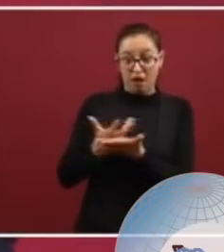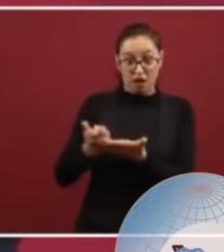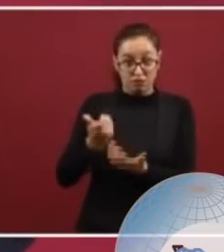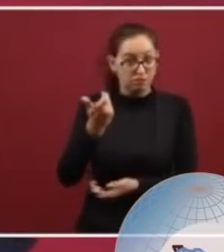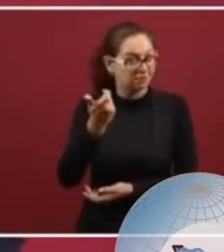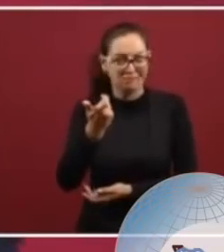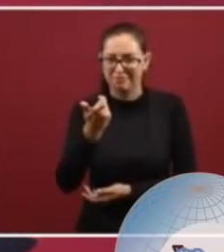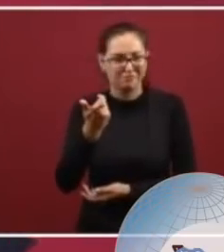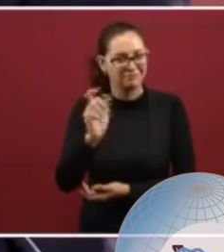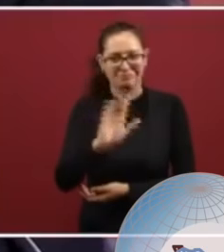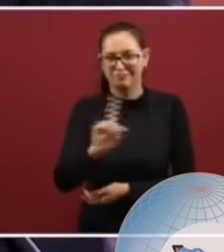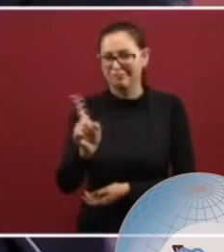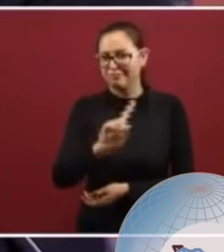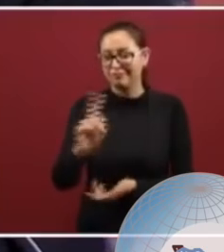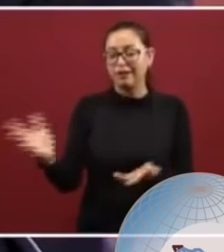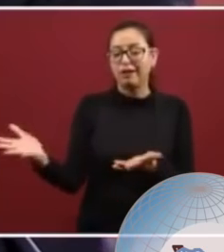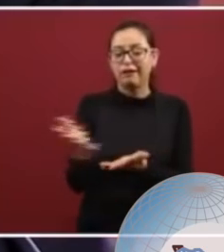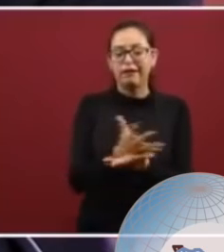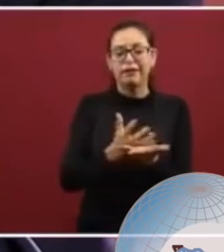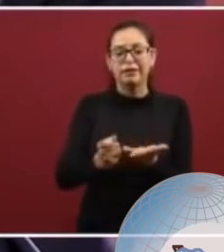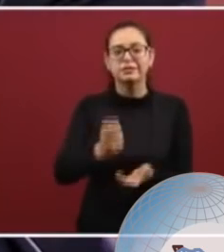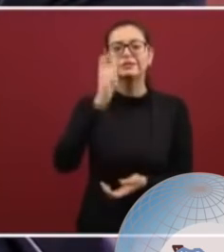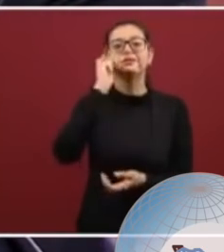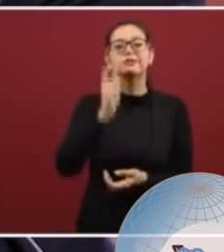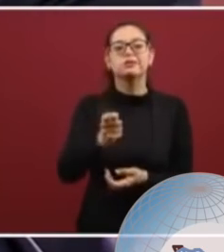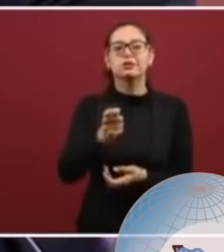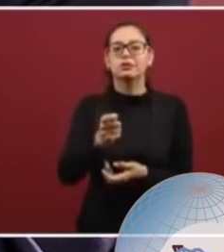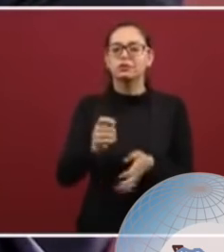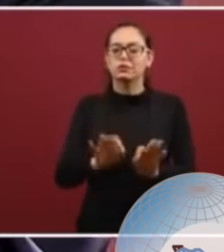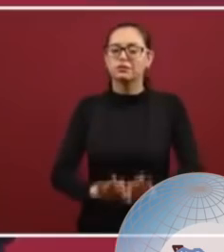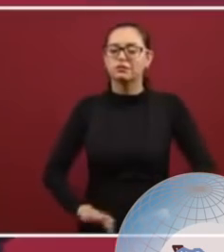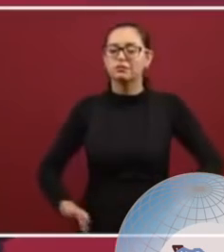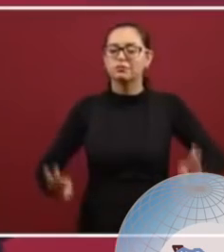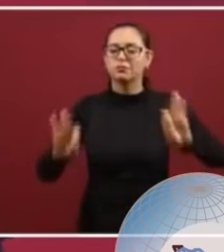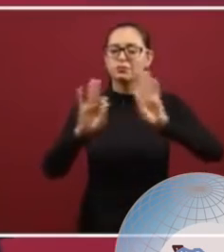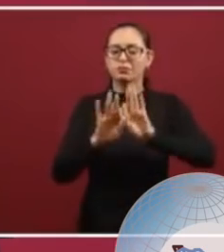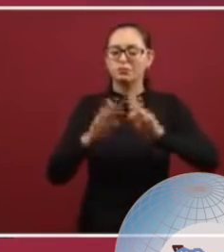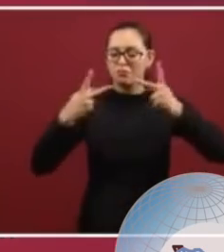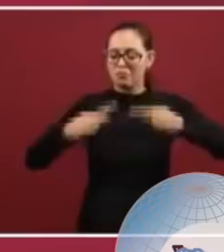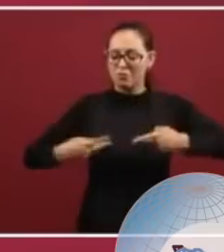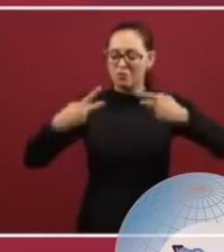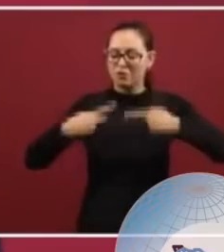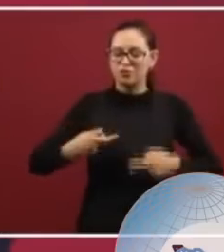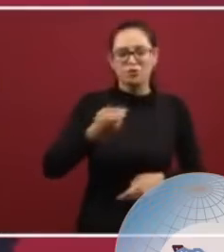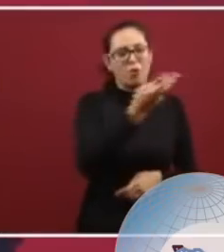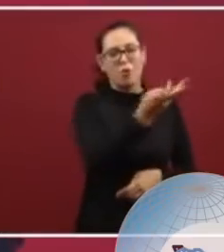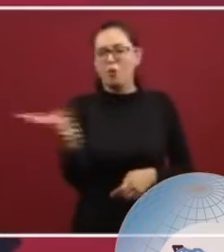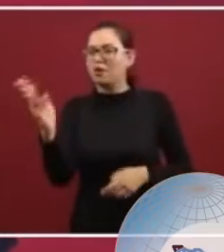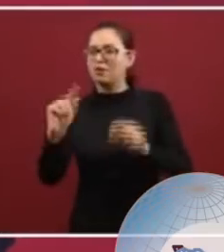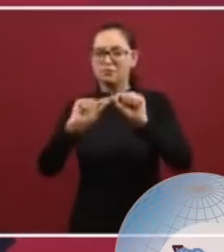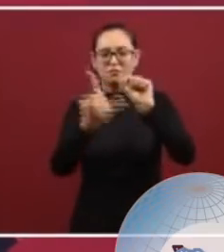si se mide en cuanto a la importancia que va a tener para la comunicación,